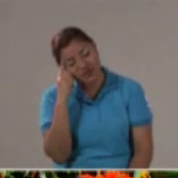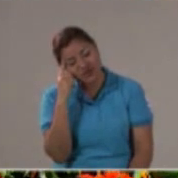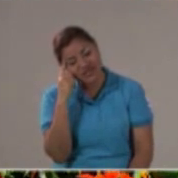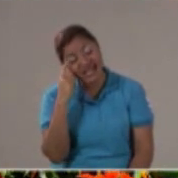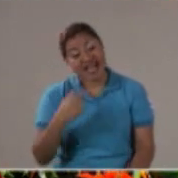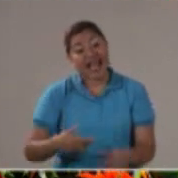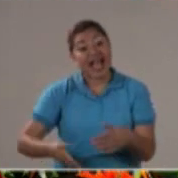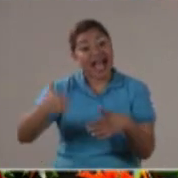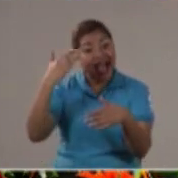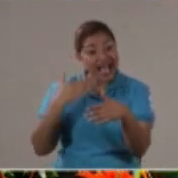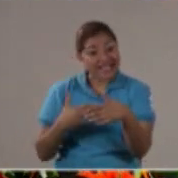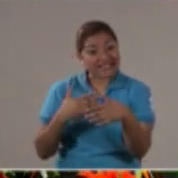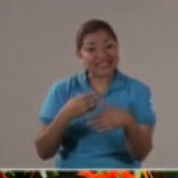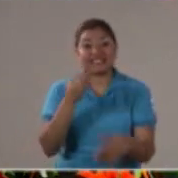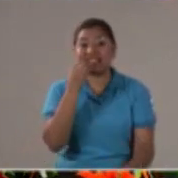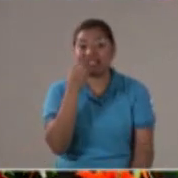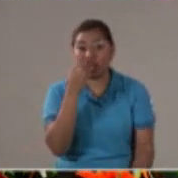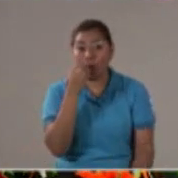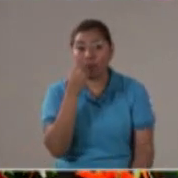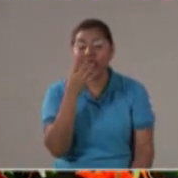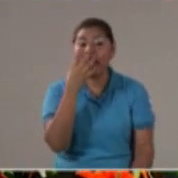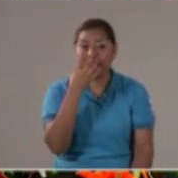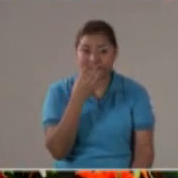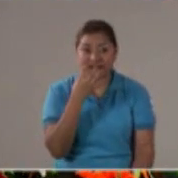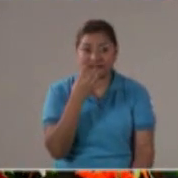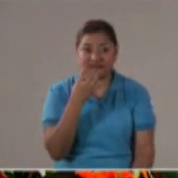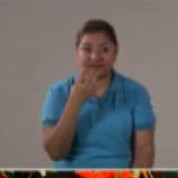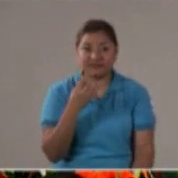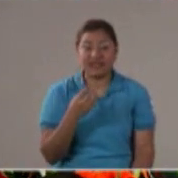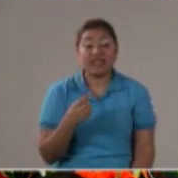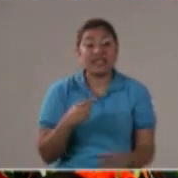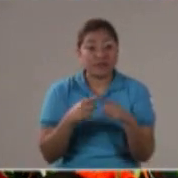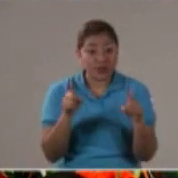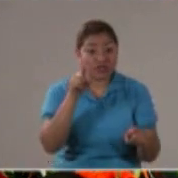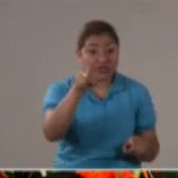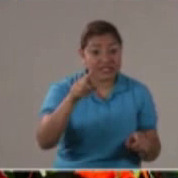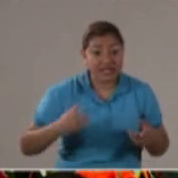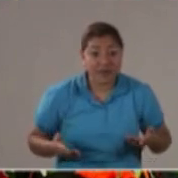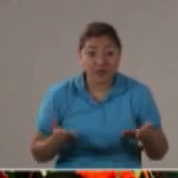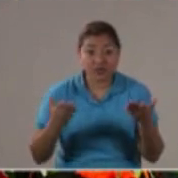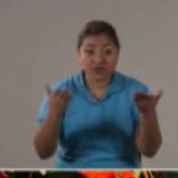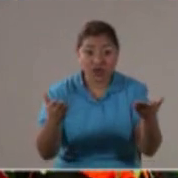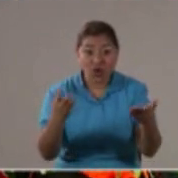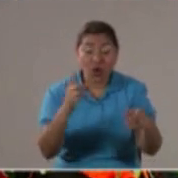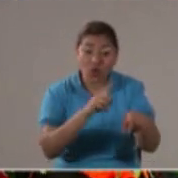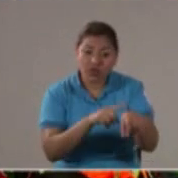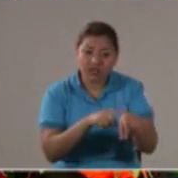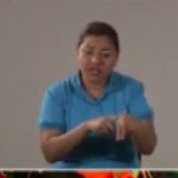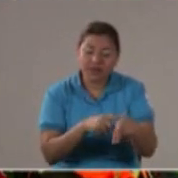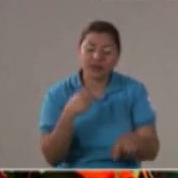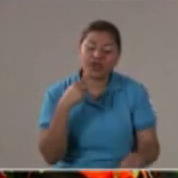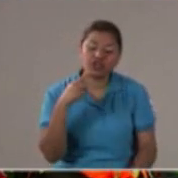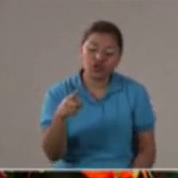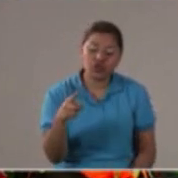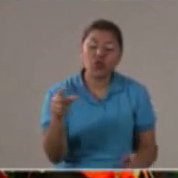antes de comer el pan. Por eso quedamos un tiempo, porque estás ahí: Padre, en el nombre de Jesús,